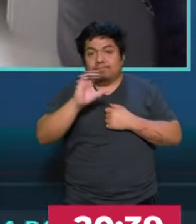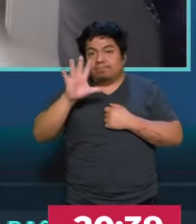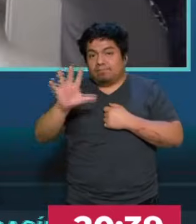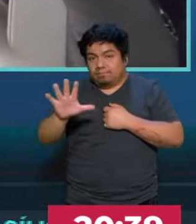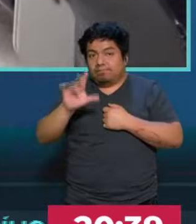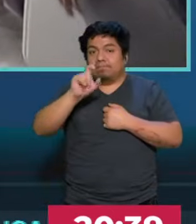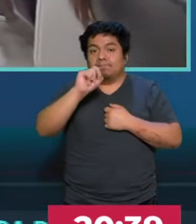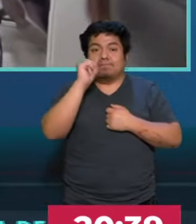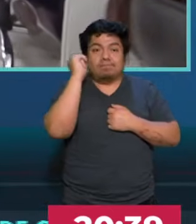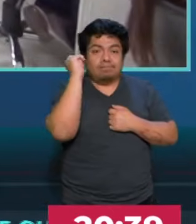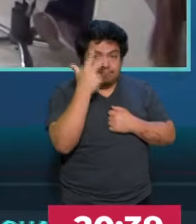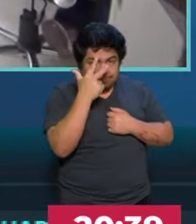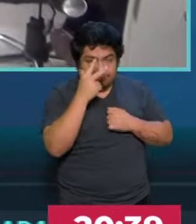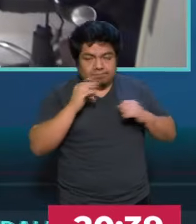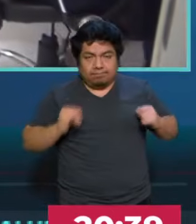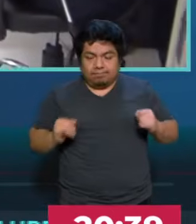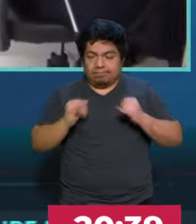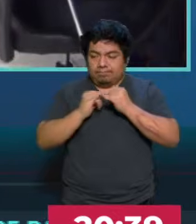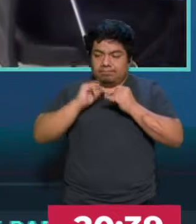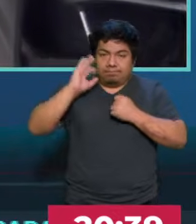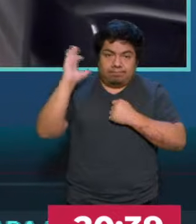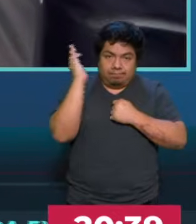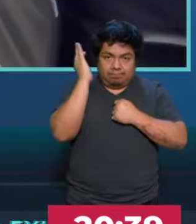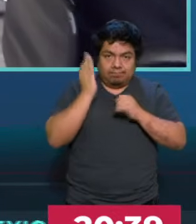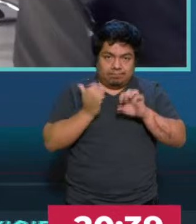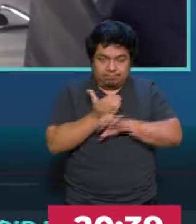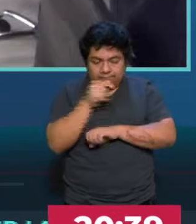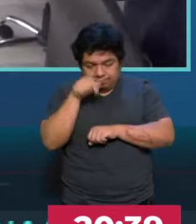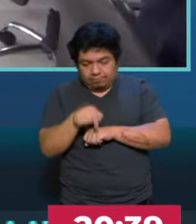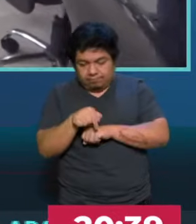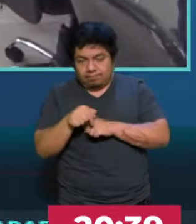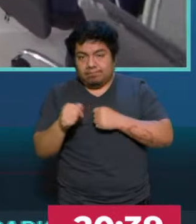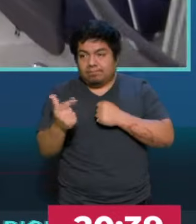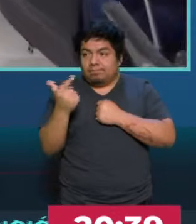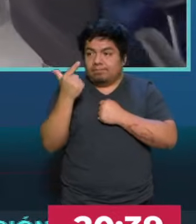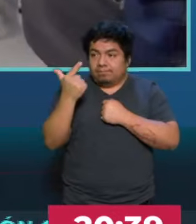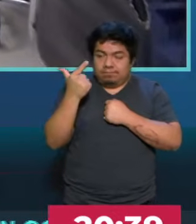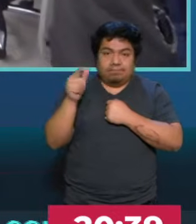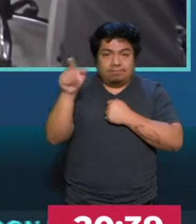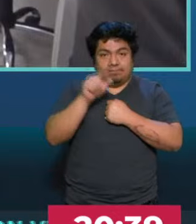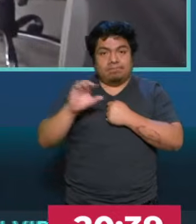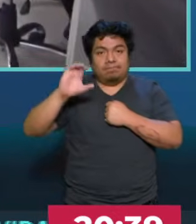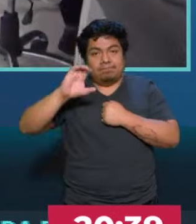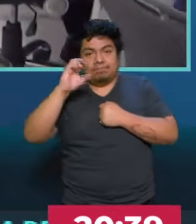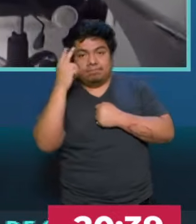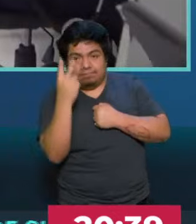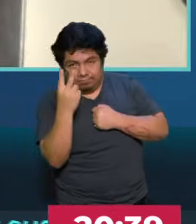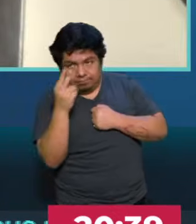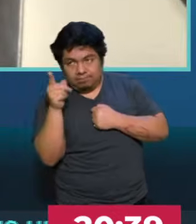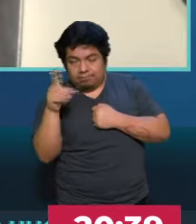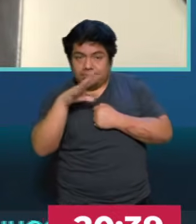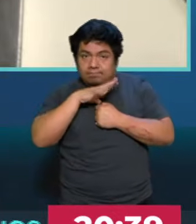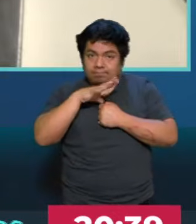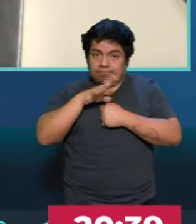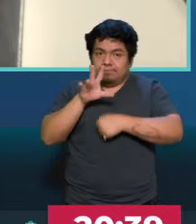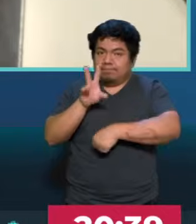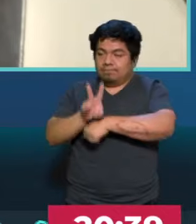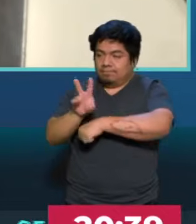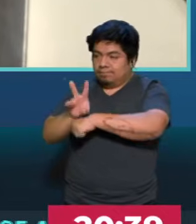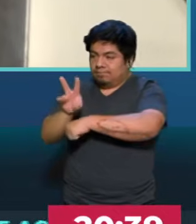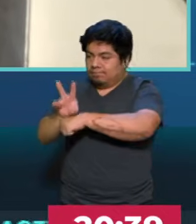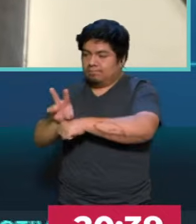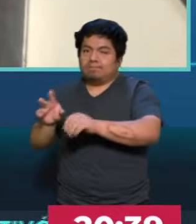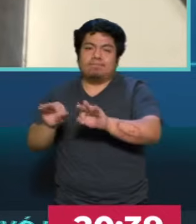28 instituciones locales y federales y que en los otros 7 C2, los centros de comando y control, también hay una supervisión regionalizada